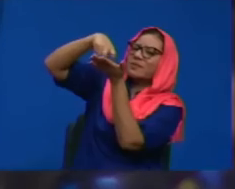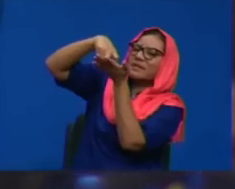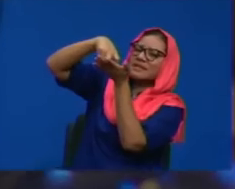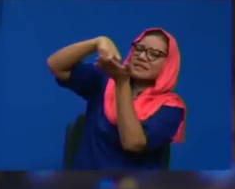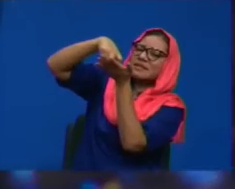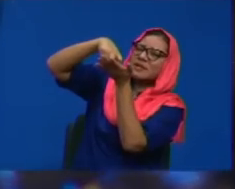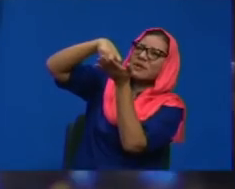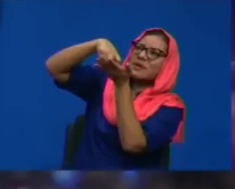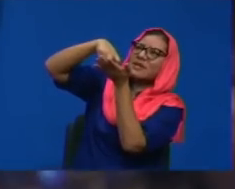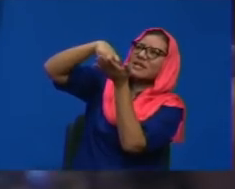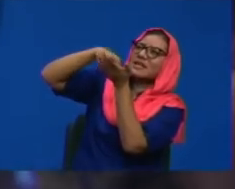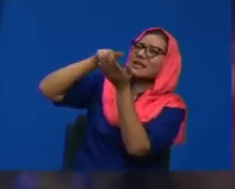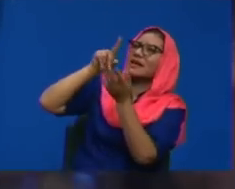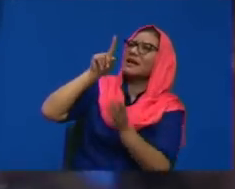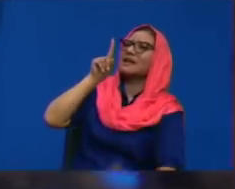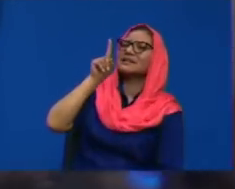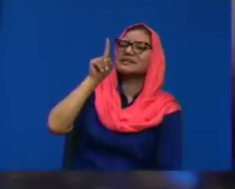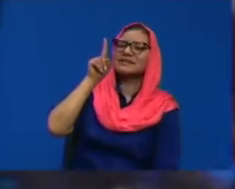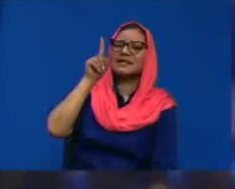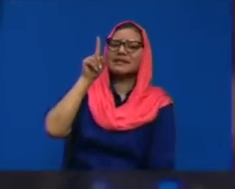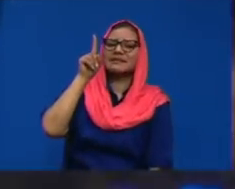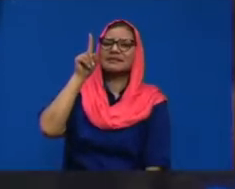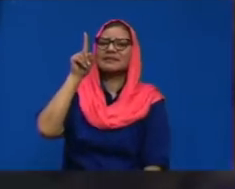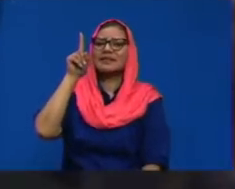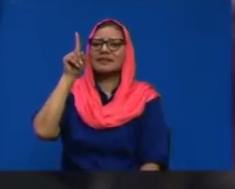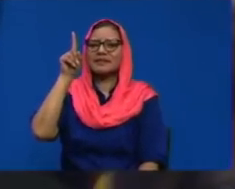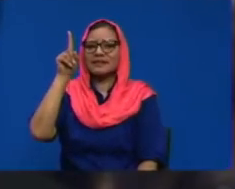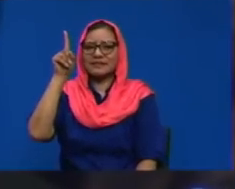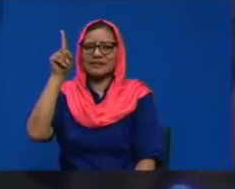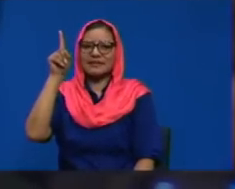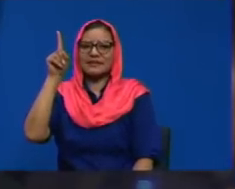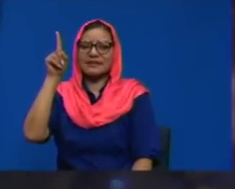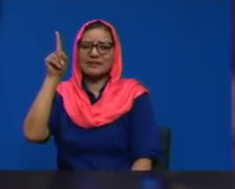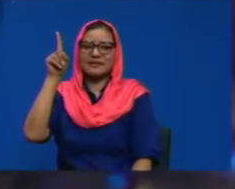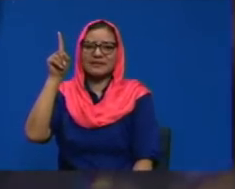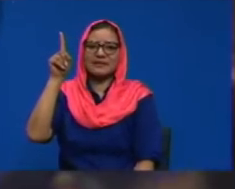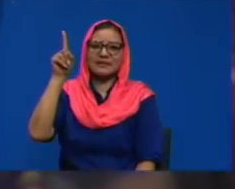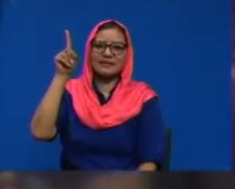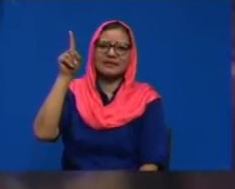Yo doblo mis rodillas ante ti.